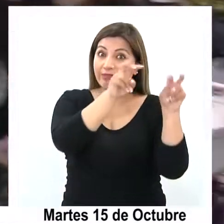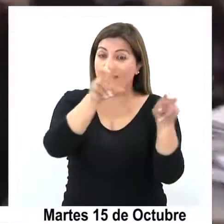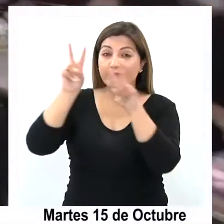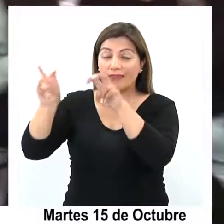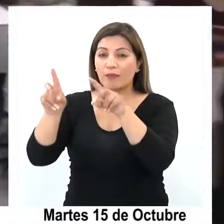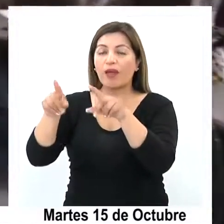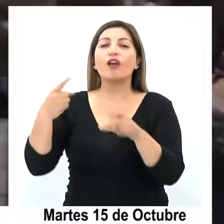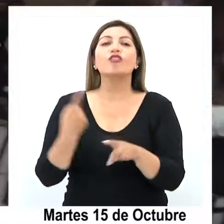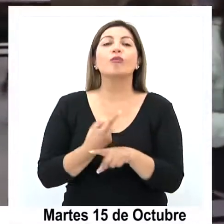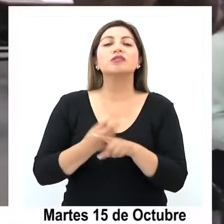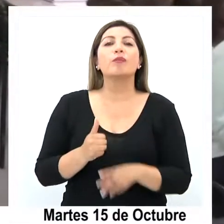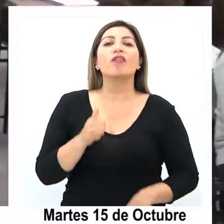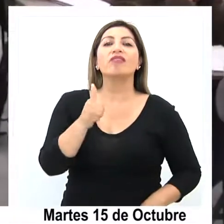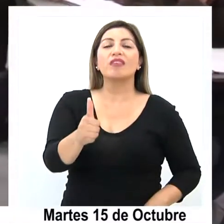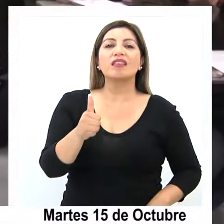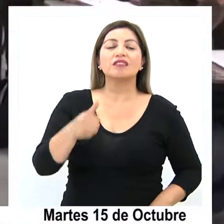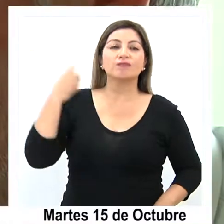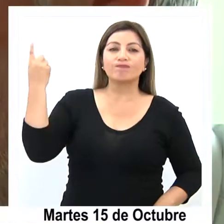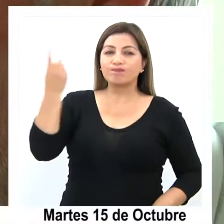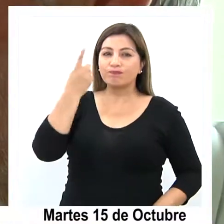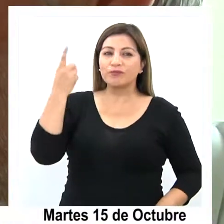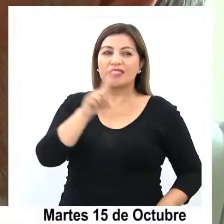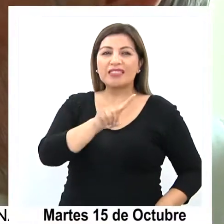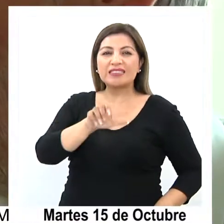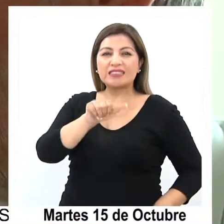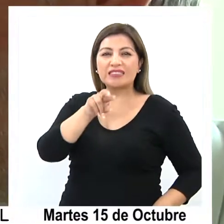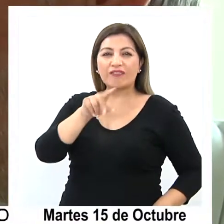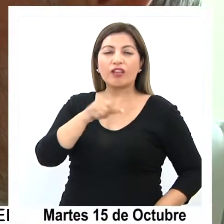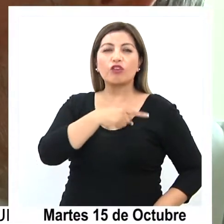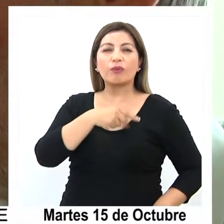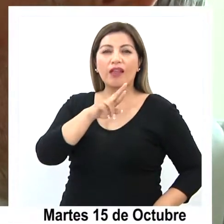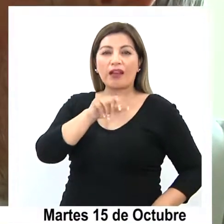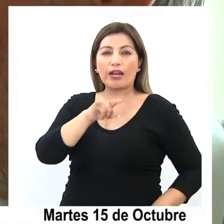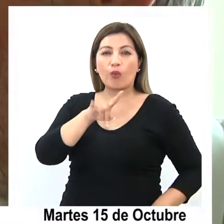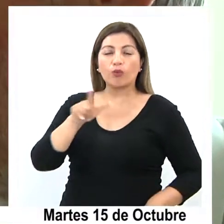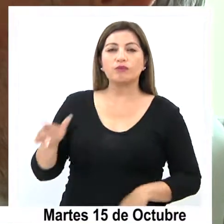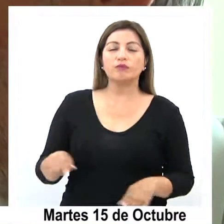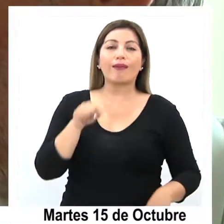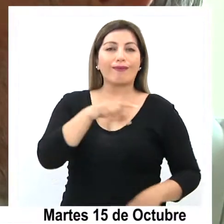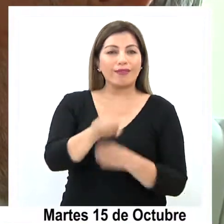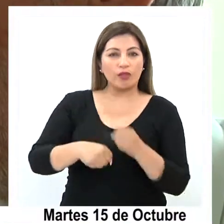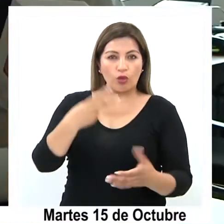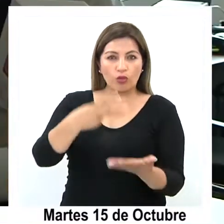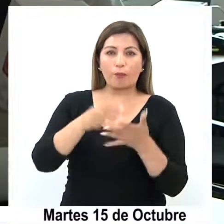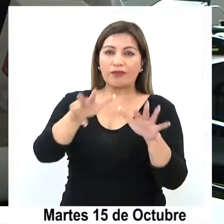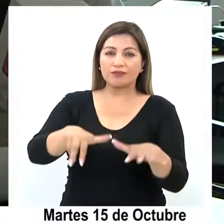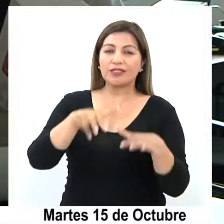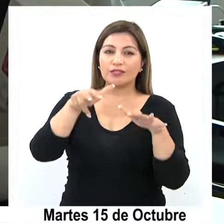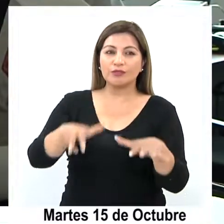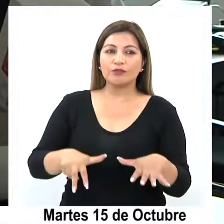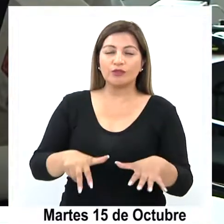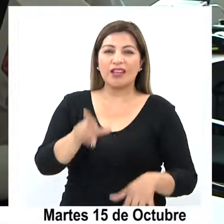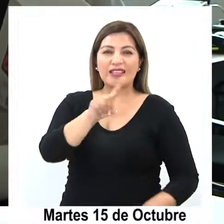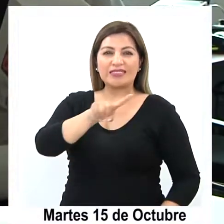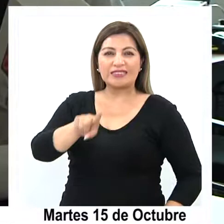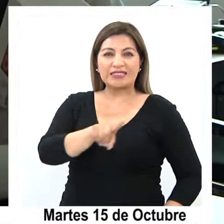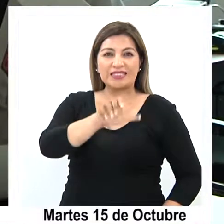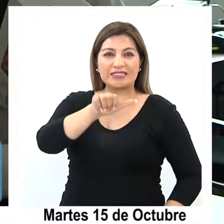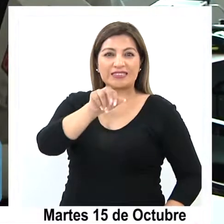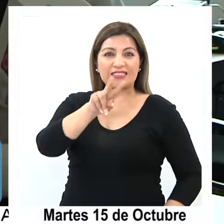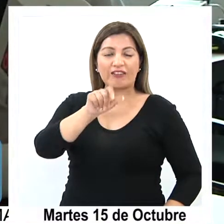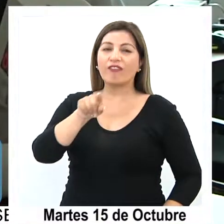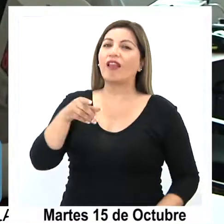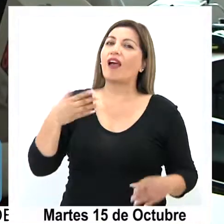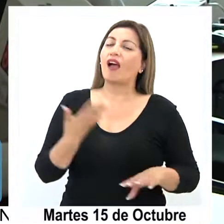conversamos con el director nacional del CERVEL, Raúl García. A partir de este año 2019 el Servicio Electoral ha